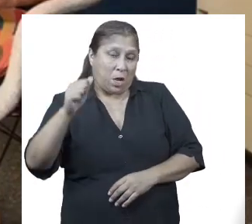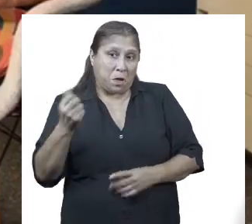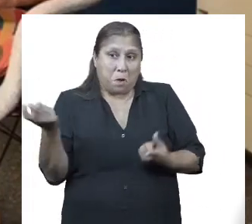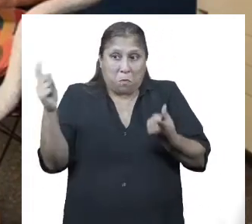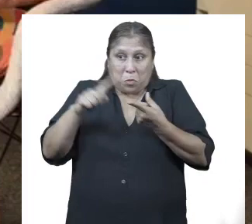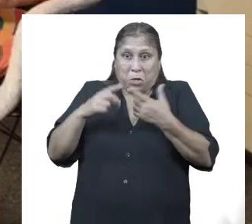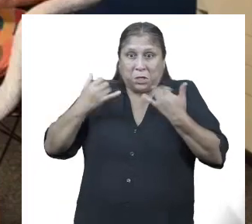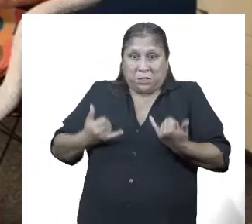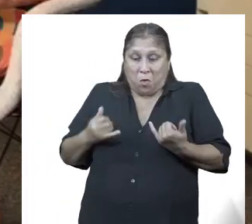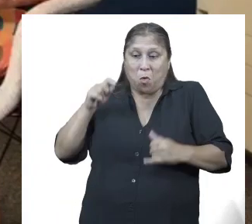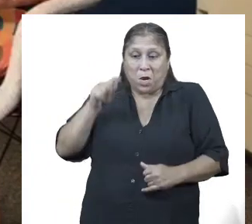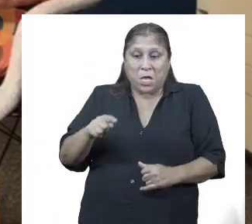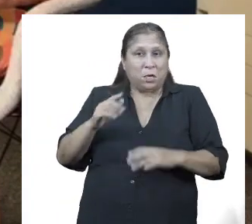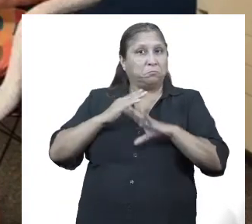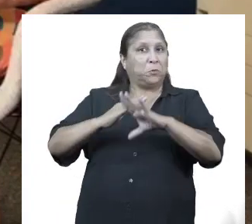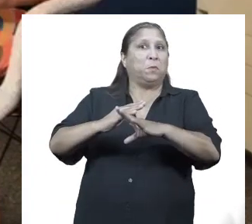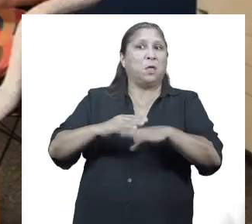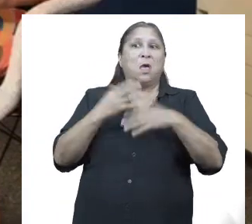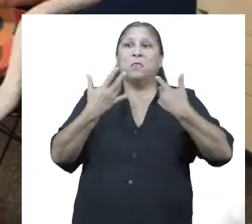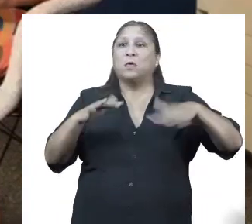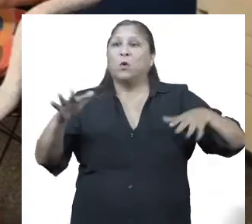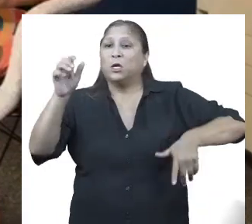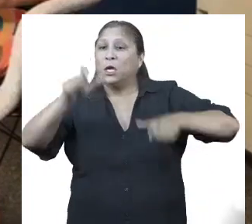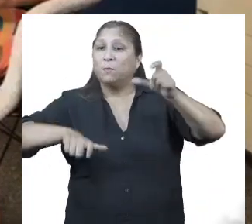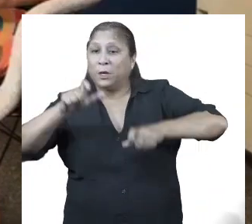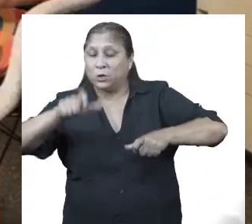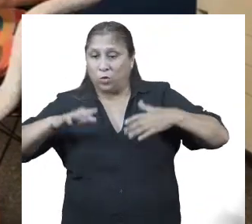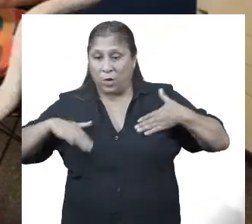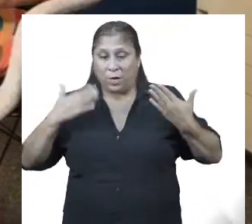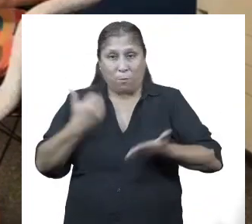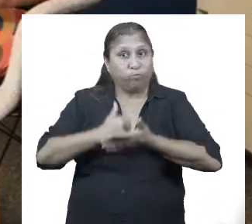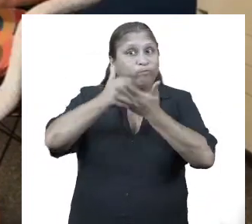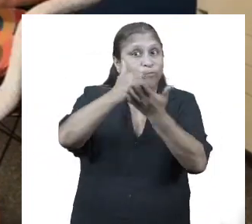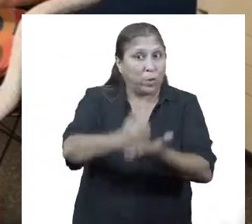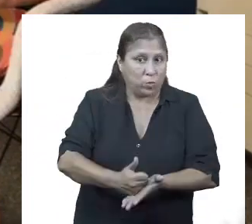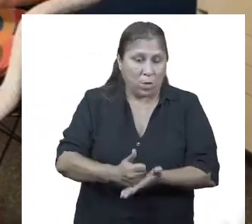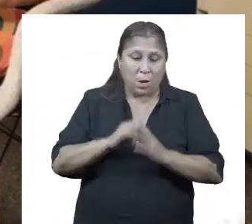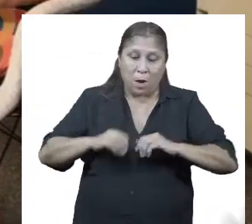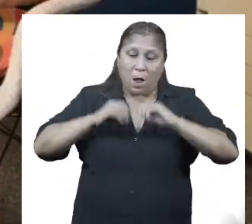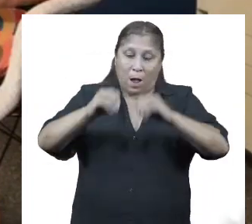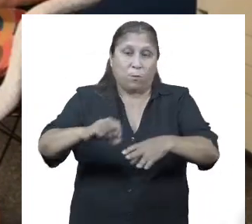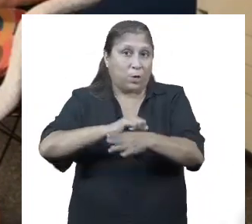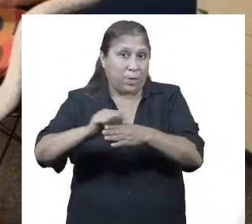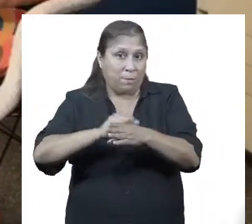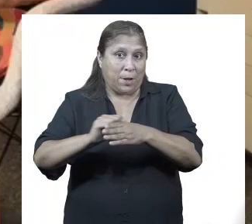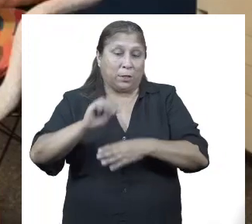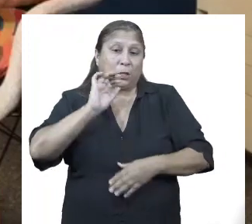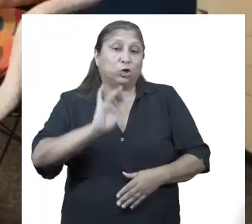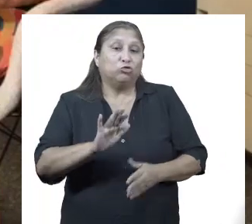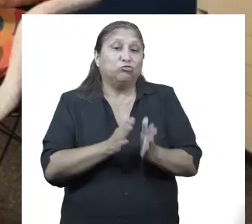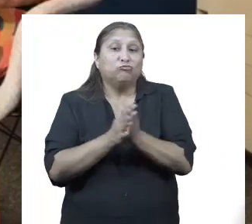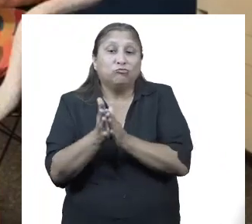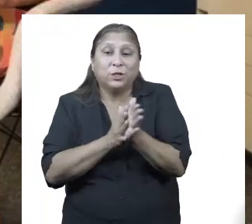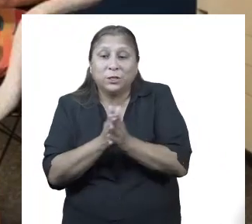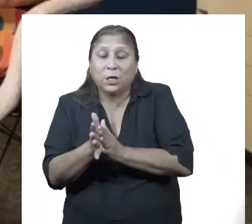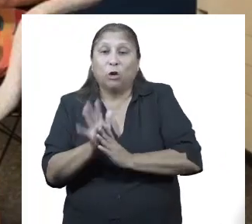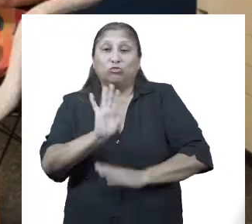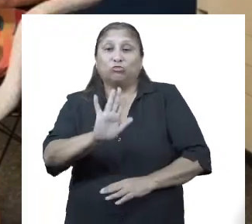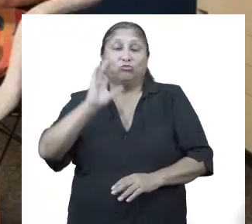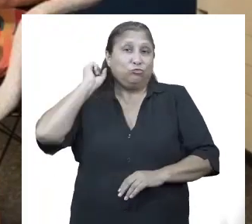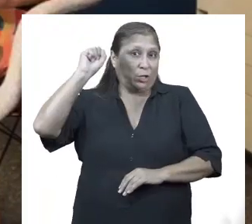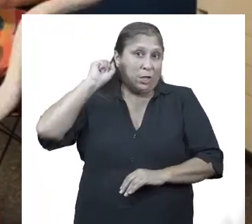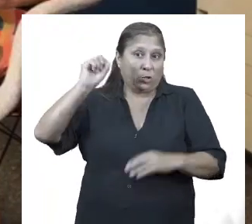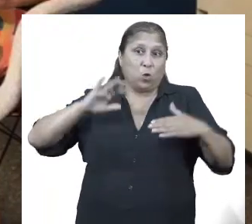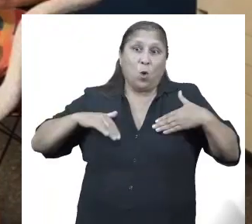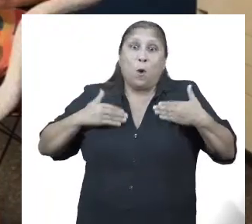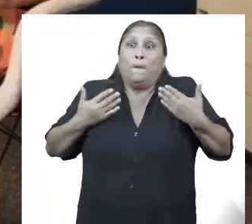al día de hoy ella está impedida de que cualquier persona que pueda ayudarla a ejecutar, a realizar, exacto, a materializar sus